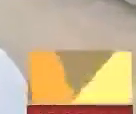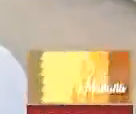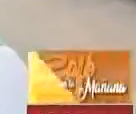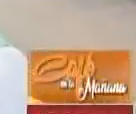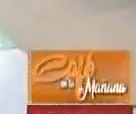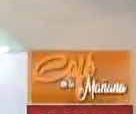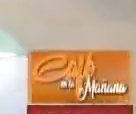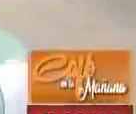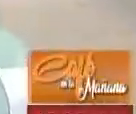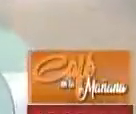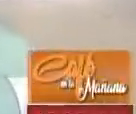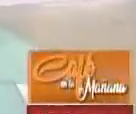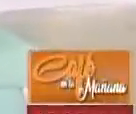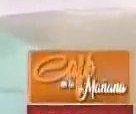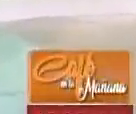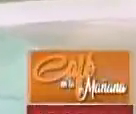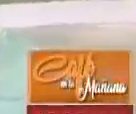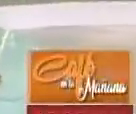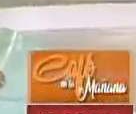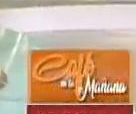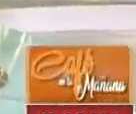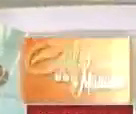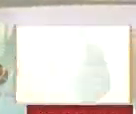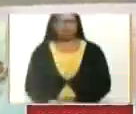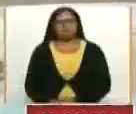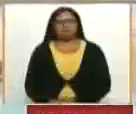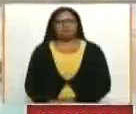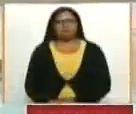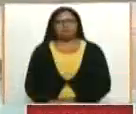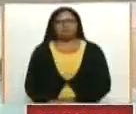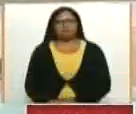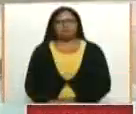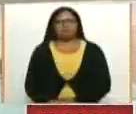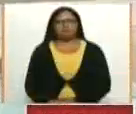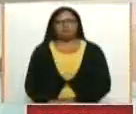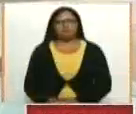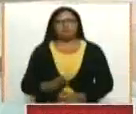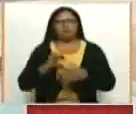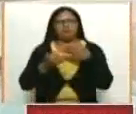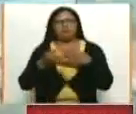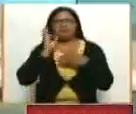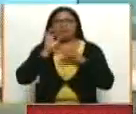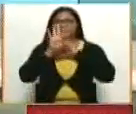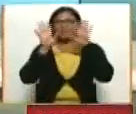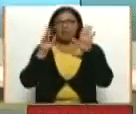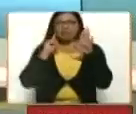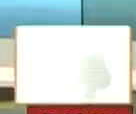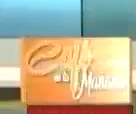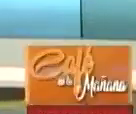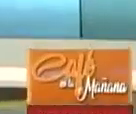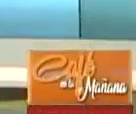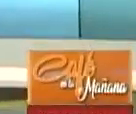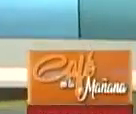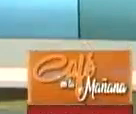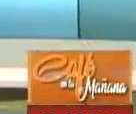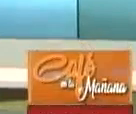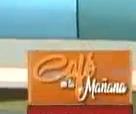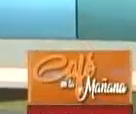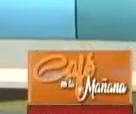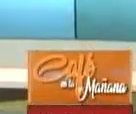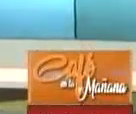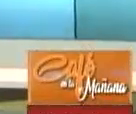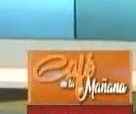Estamos de vuelta en su programa Café en la Mañana, conversando con el internacionalista Jean-Pierre Anaya, y le dejaba una pregunta al aire a propósito de esta conferencia que ha convocado Colombia